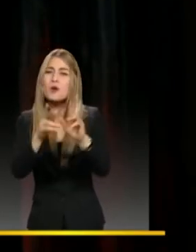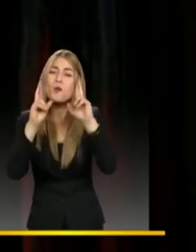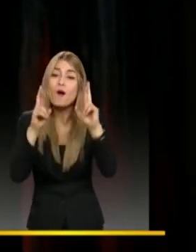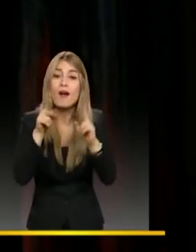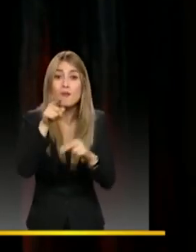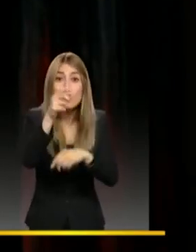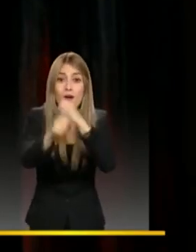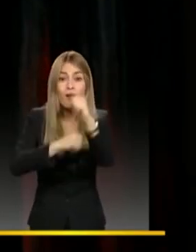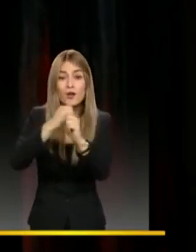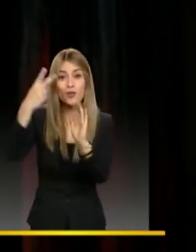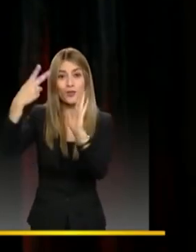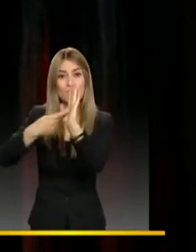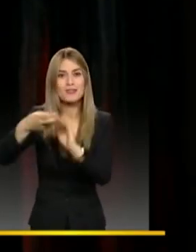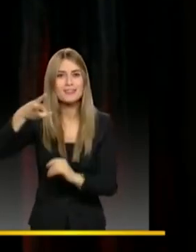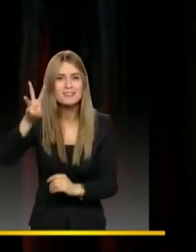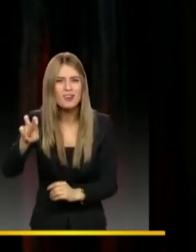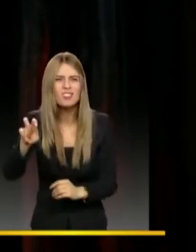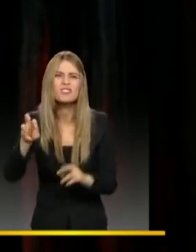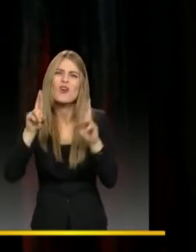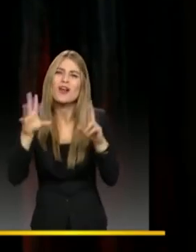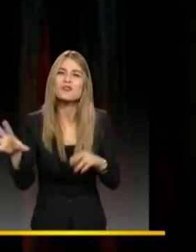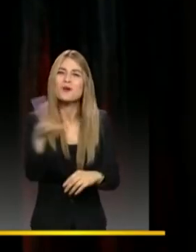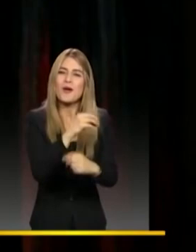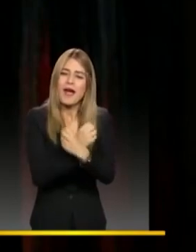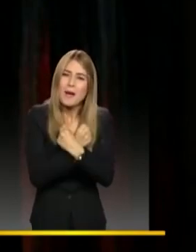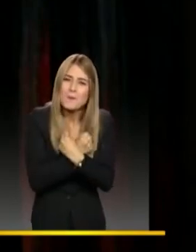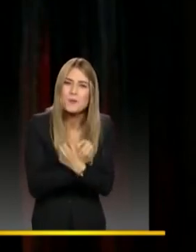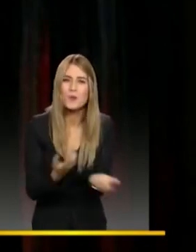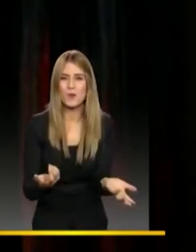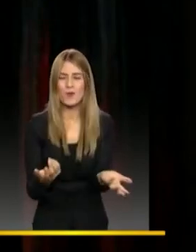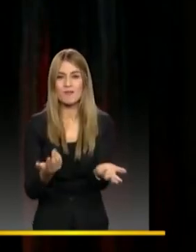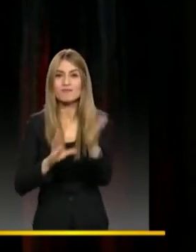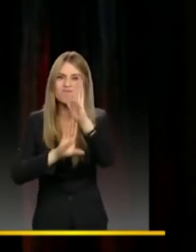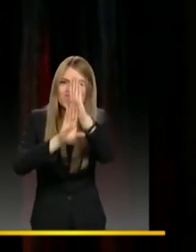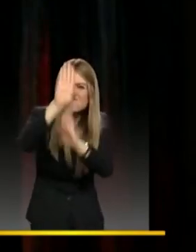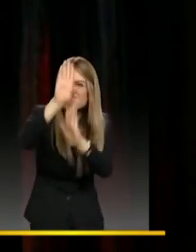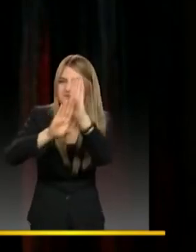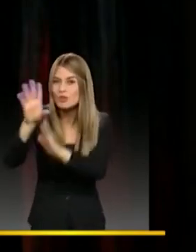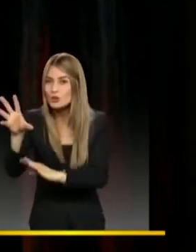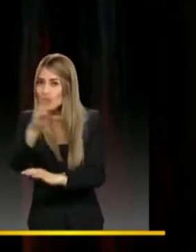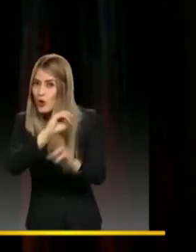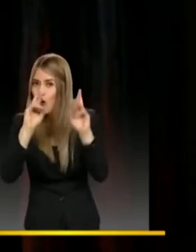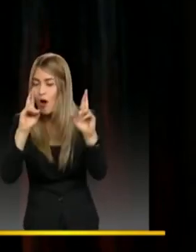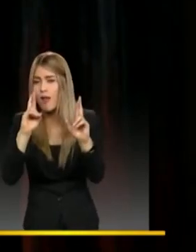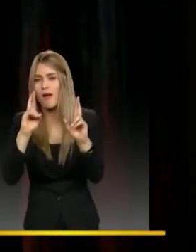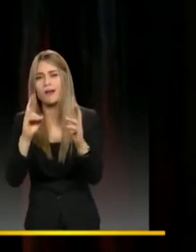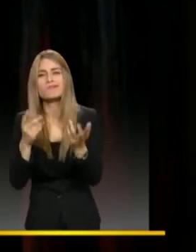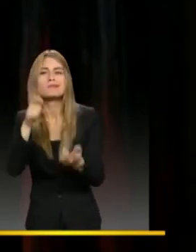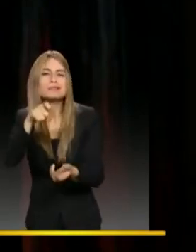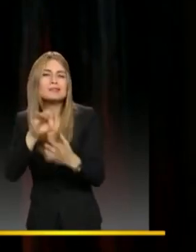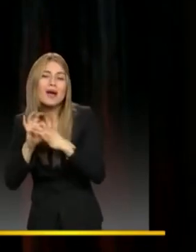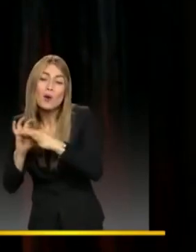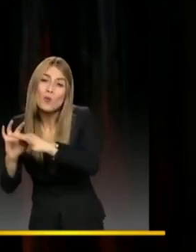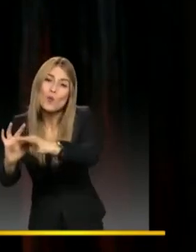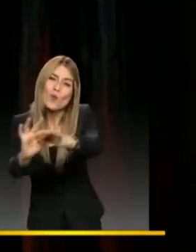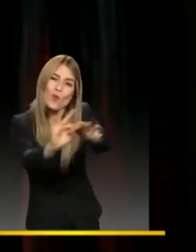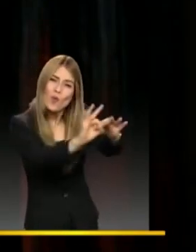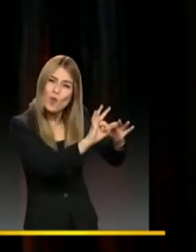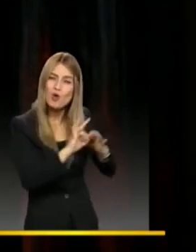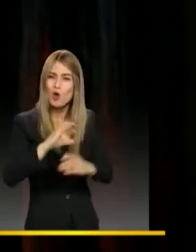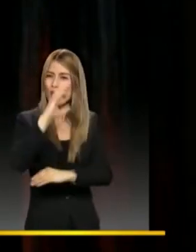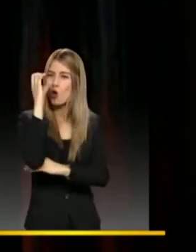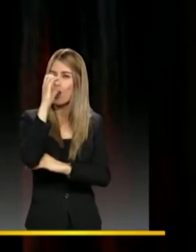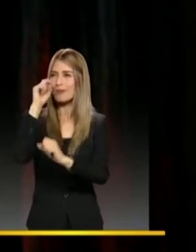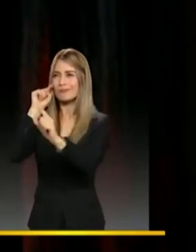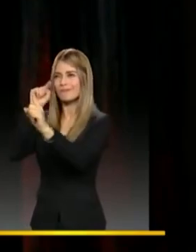de prosperidad, lleno de amor, en el que nos unamos por un solo proyecto que todos